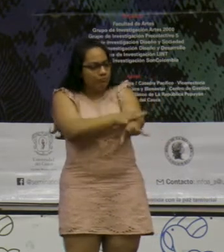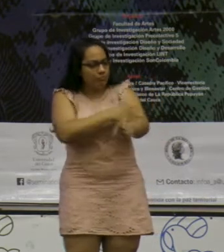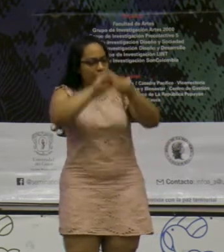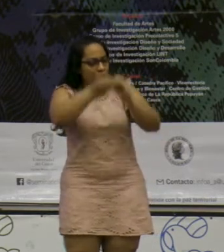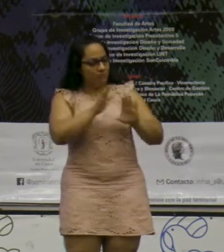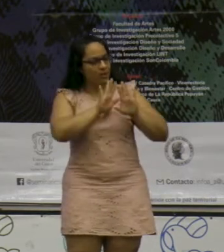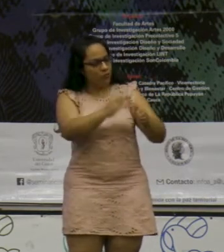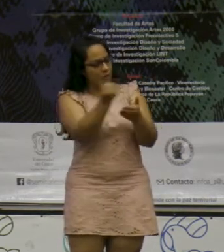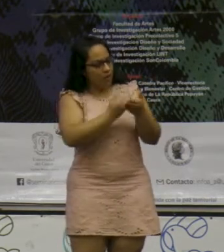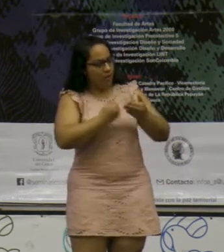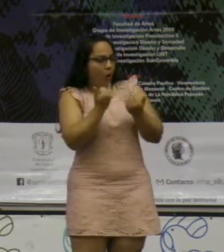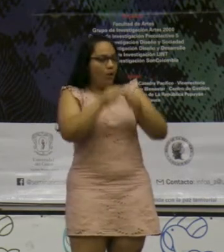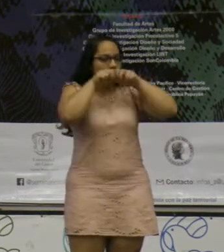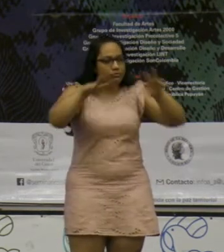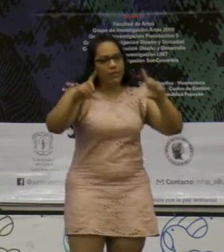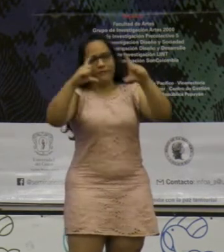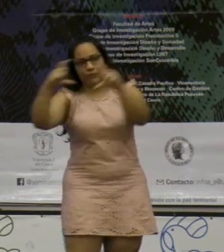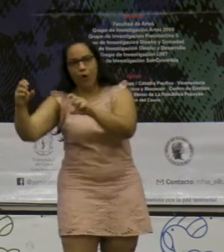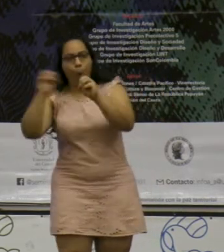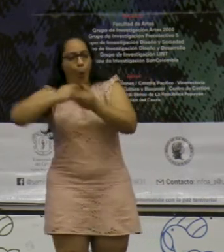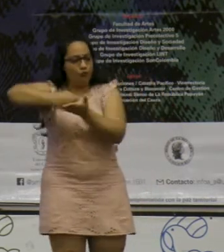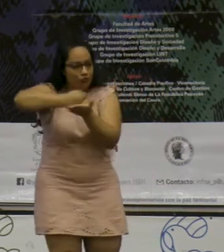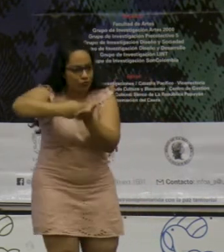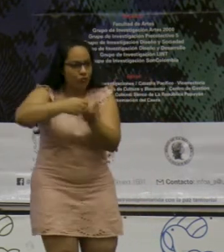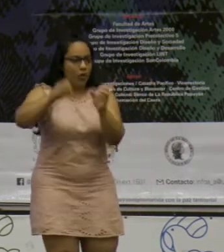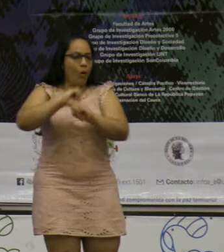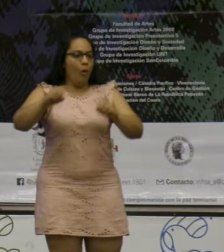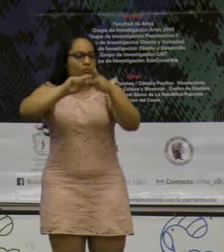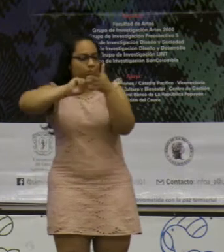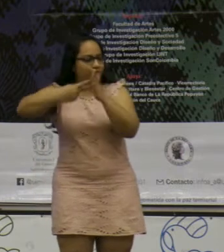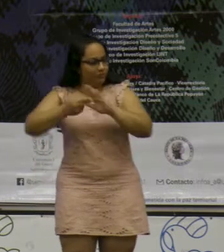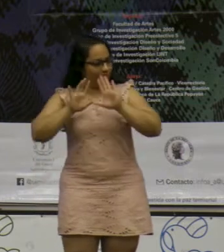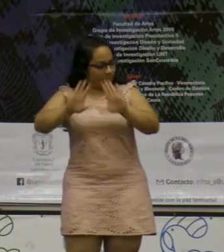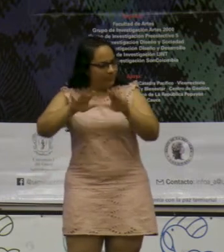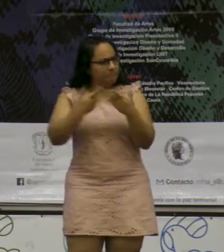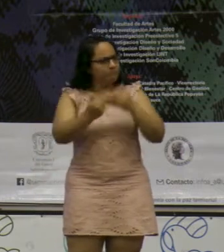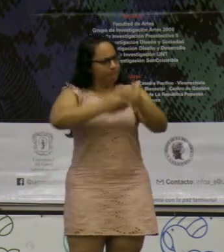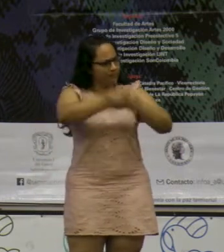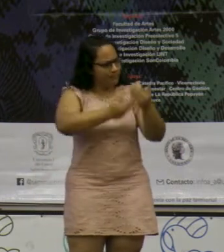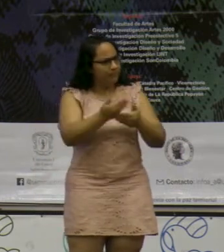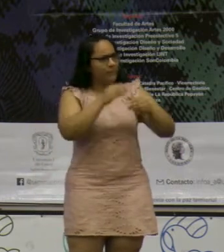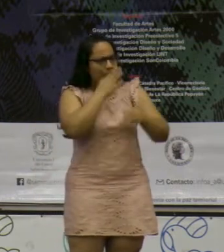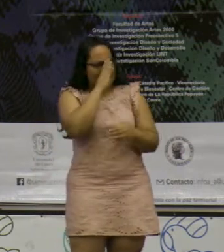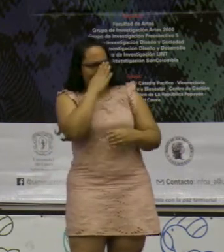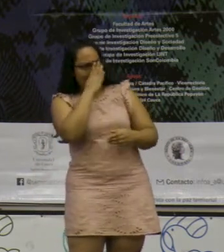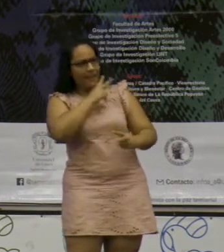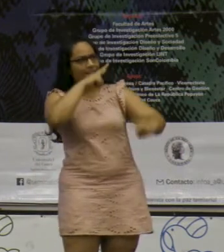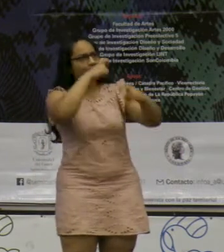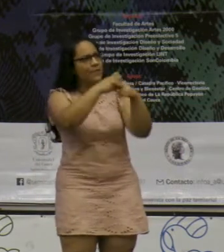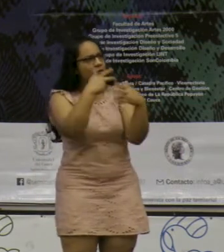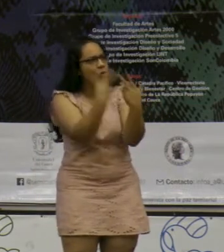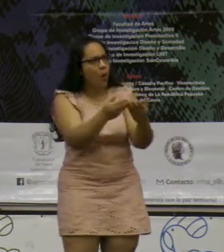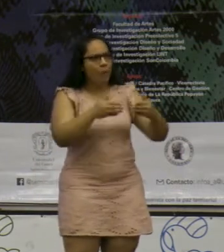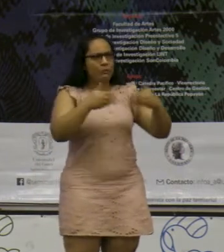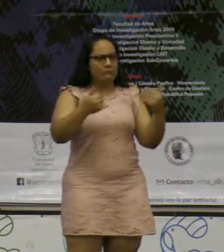de producir gráfica hoy, llamémosla fotografía, llamémosla grabado, llamémosla entornos digitales, hace que todavía sea más ambiguo hablar de cuáles son